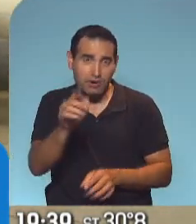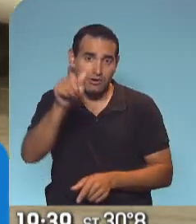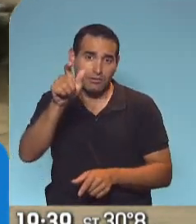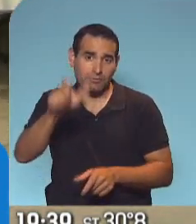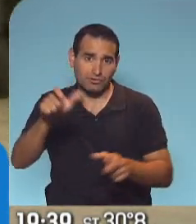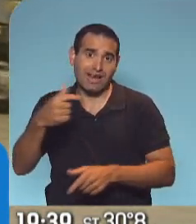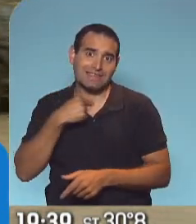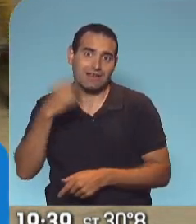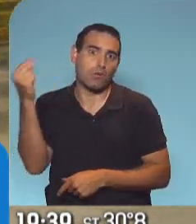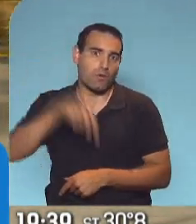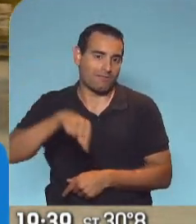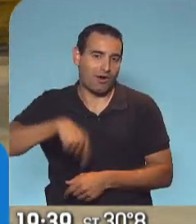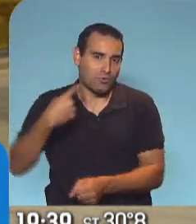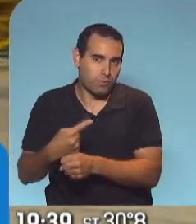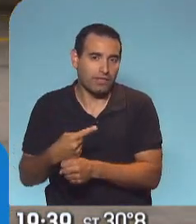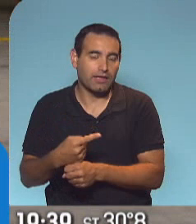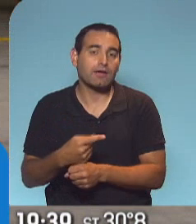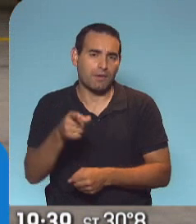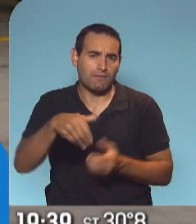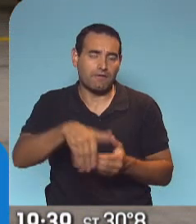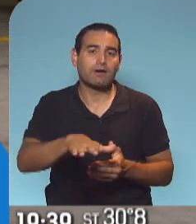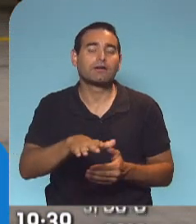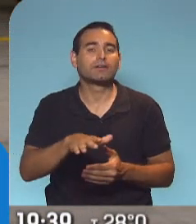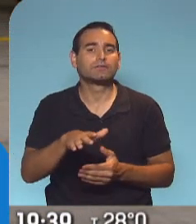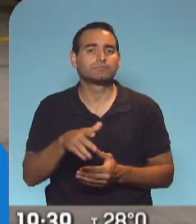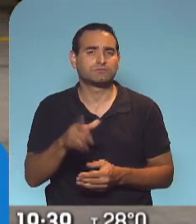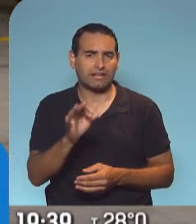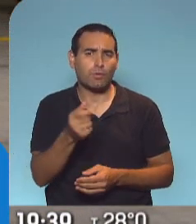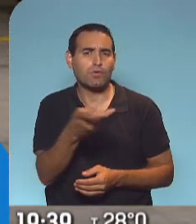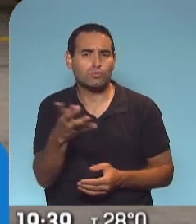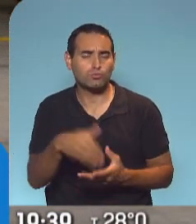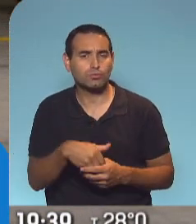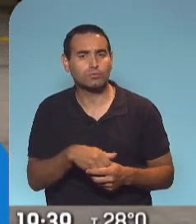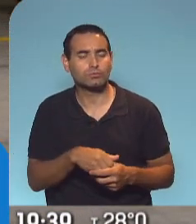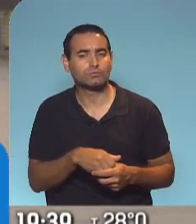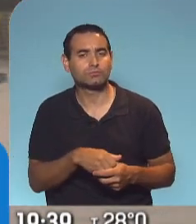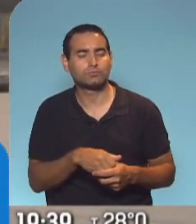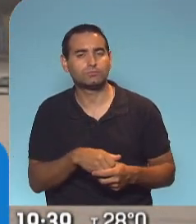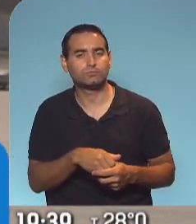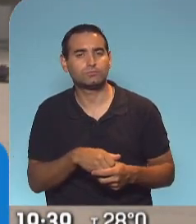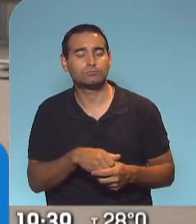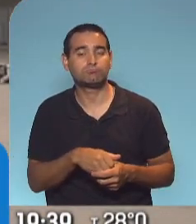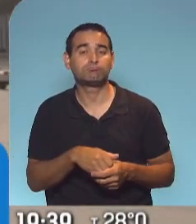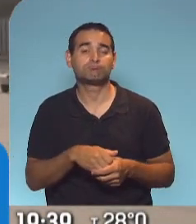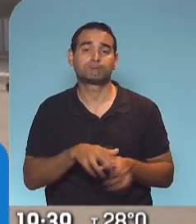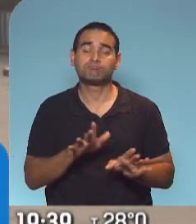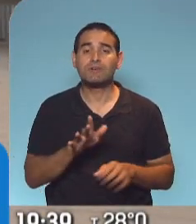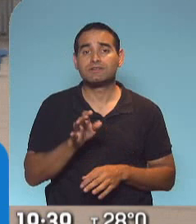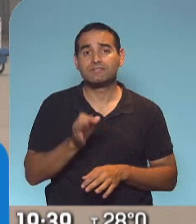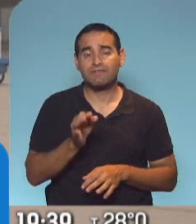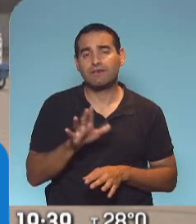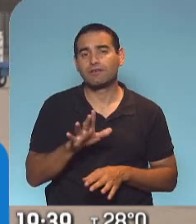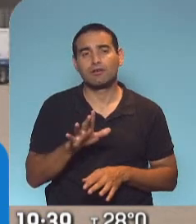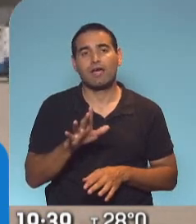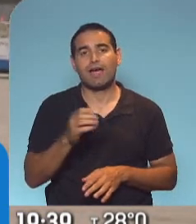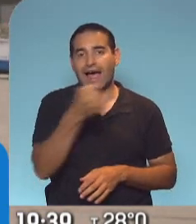principio no lo pueden hacer? A partir de ahora sí, pero en principio no lo pueden hacer. Lo que tenemos es lo que tiene que ver